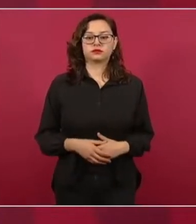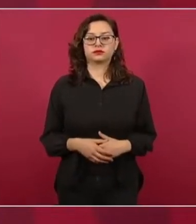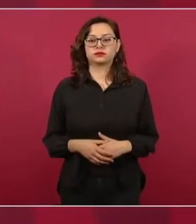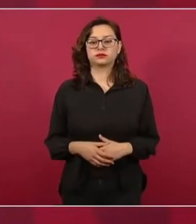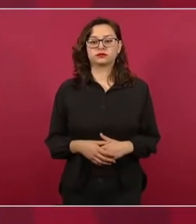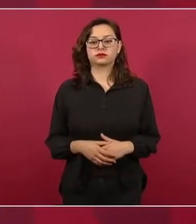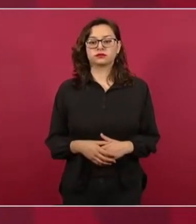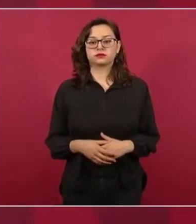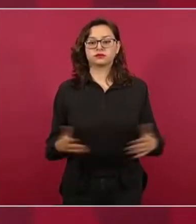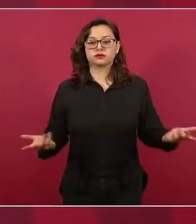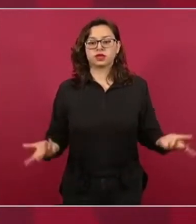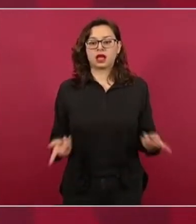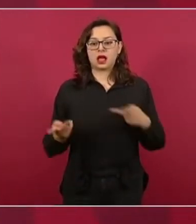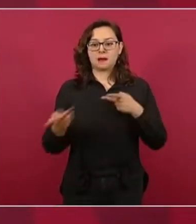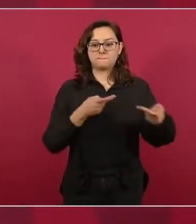Porfirio Díaz,